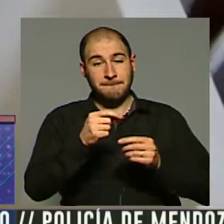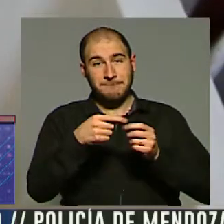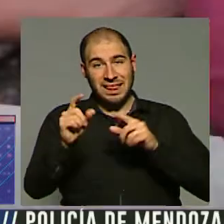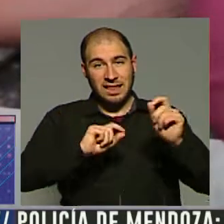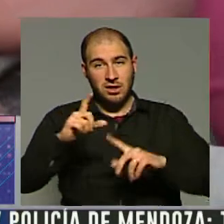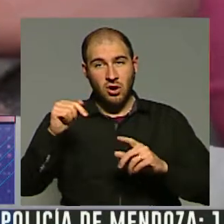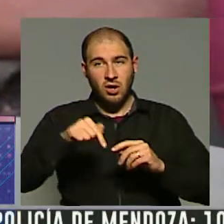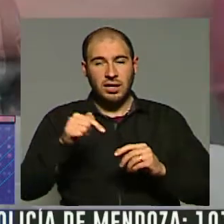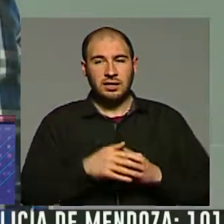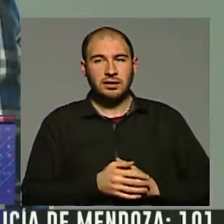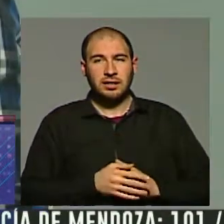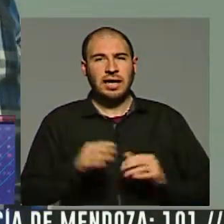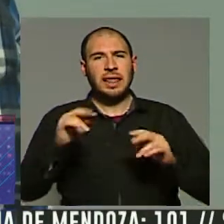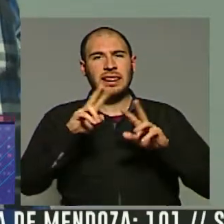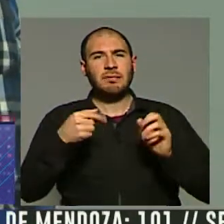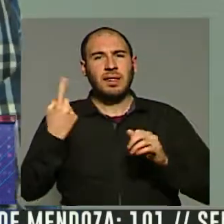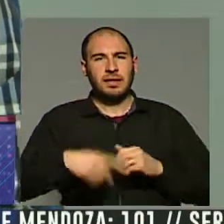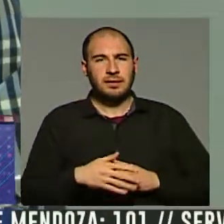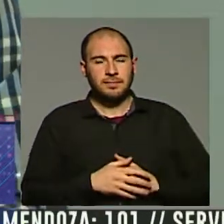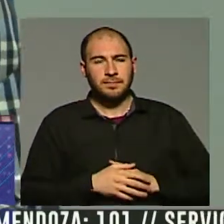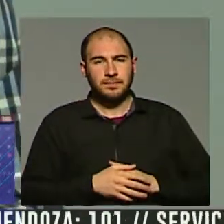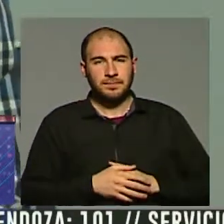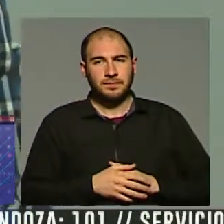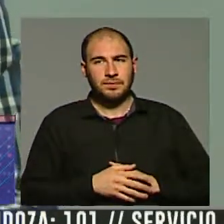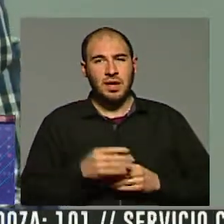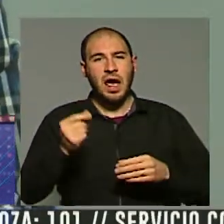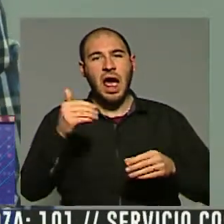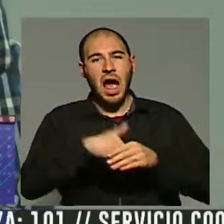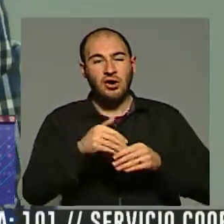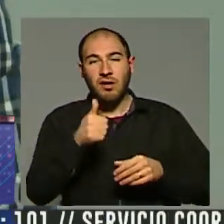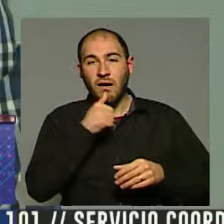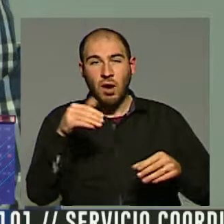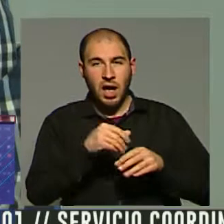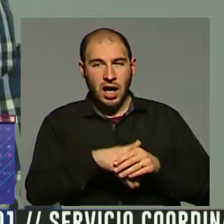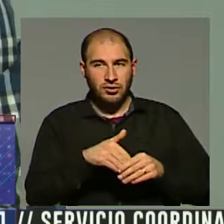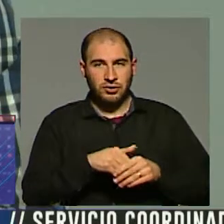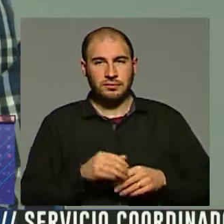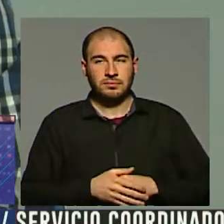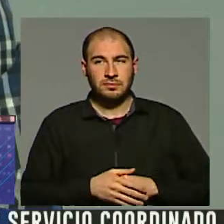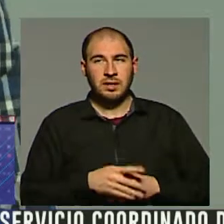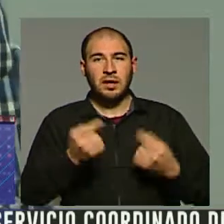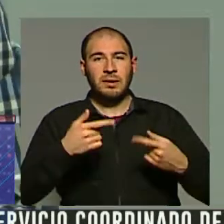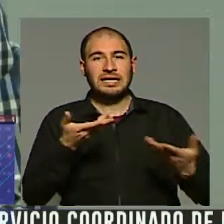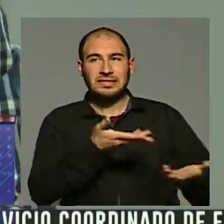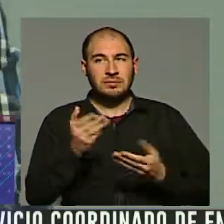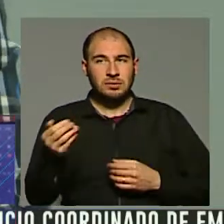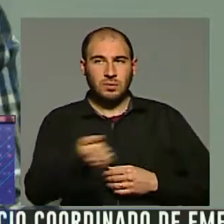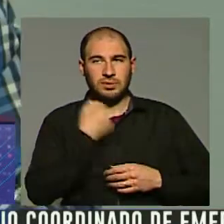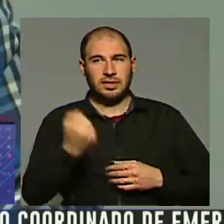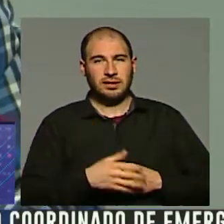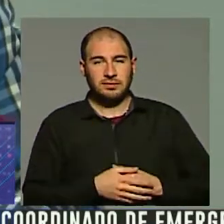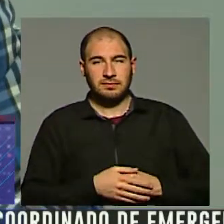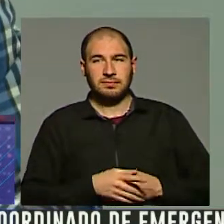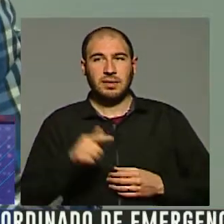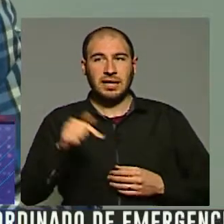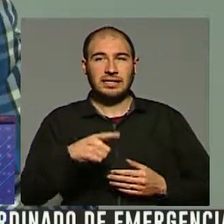a ser, o que tiene que ver puntualmente con el ahorro del agua, ¿sí? De un bien y servicio que es fundamental. Bueno, esa